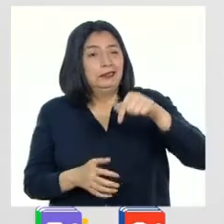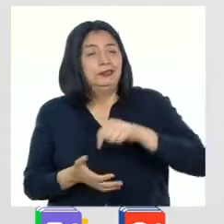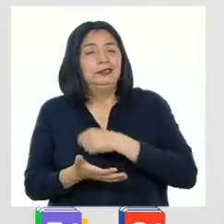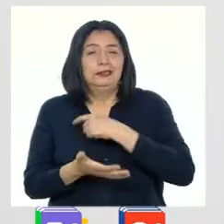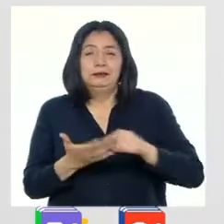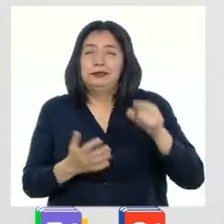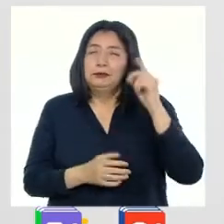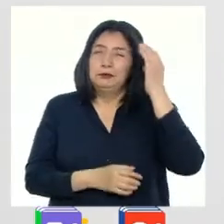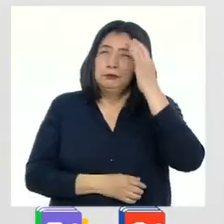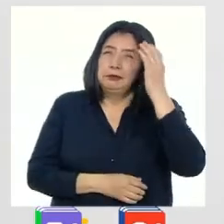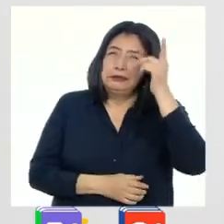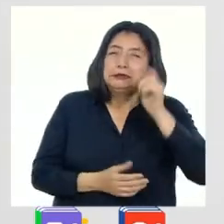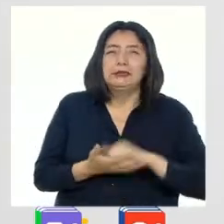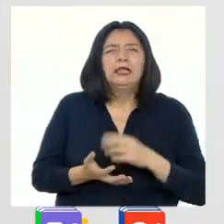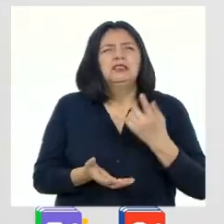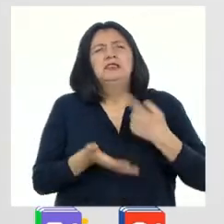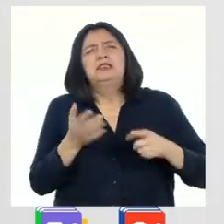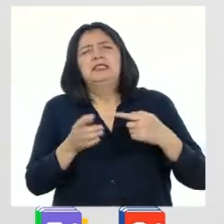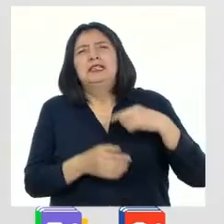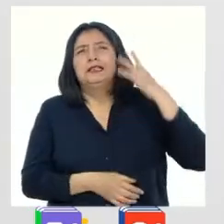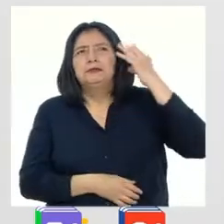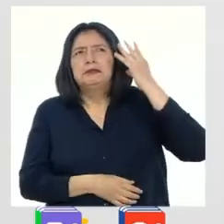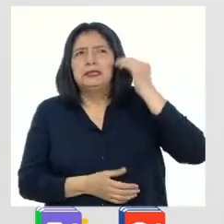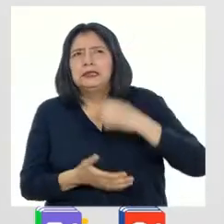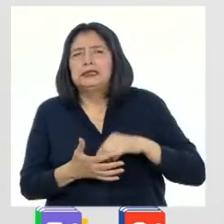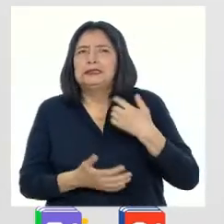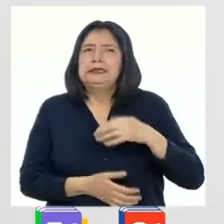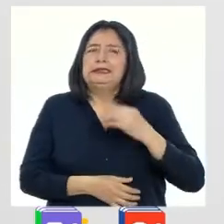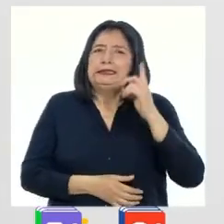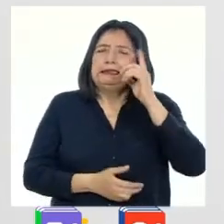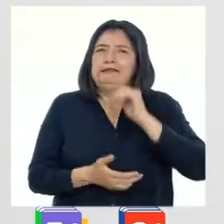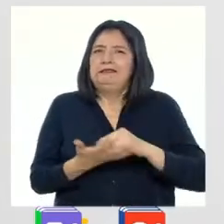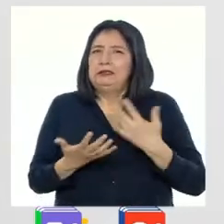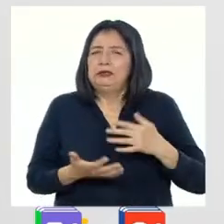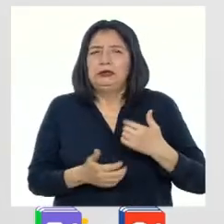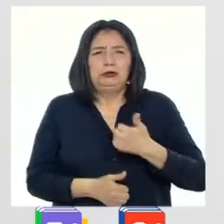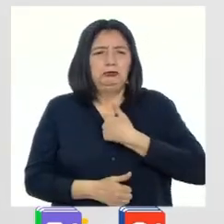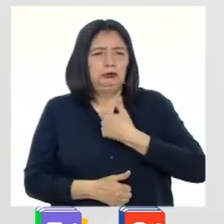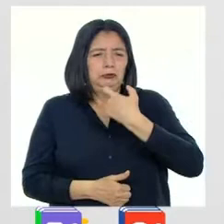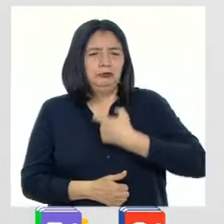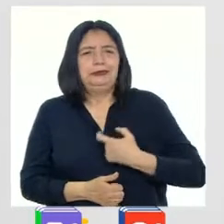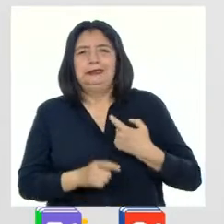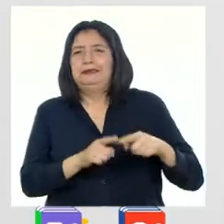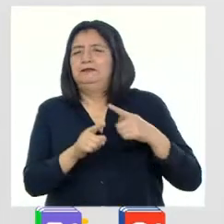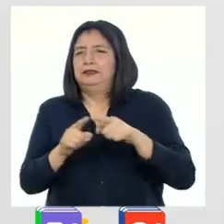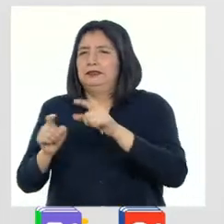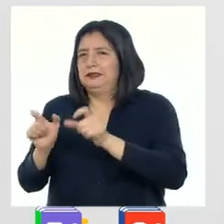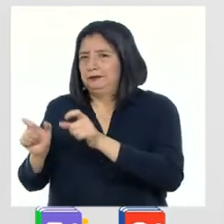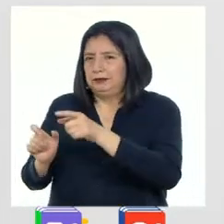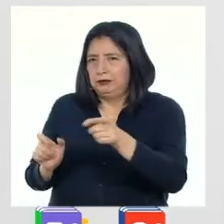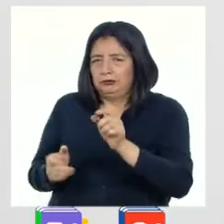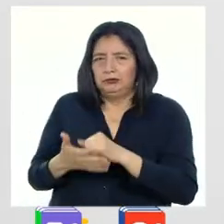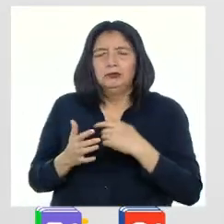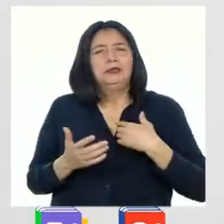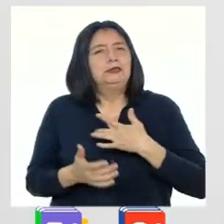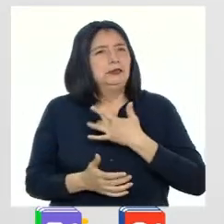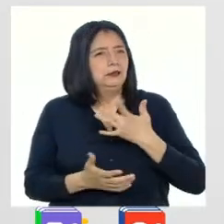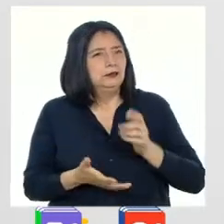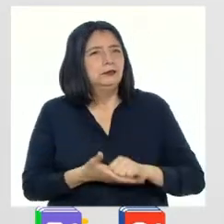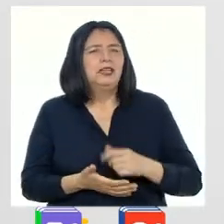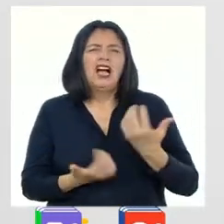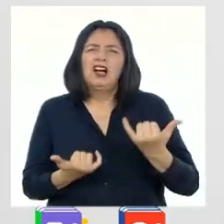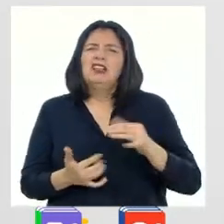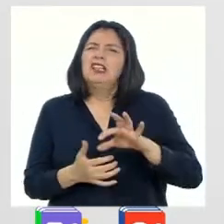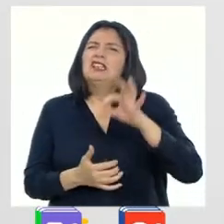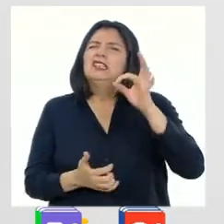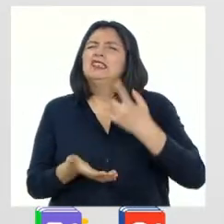hemos reflexionado sobre nuestras vivencias desafiantes, que son muy personales y distintas. Ahora es momento de elegir